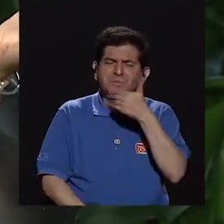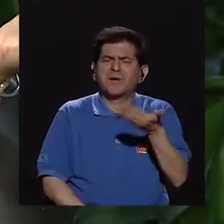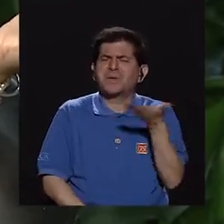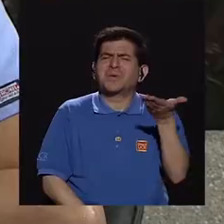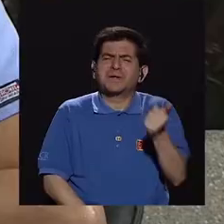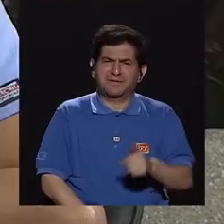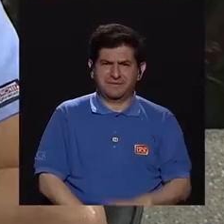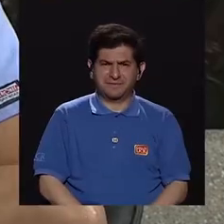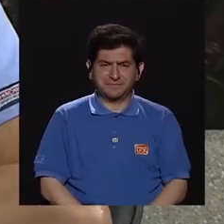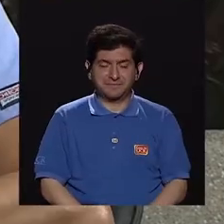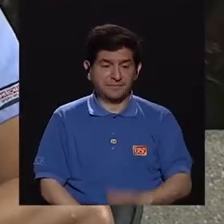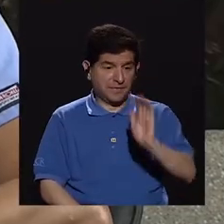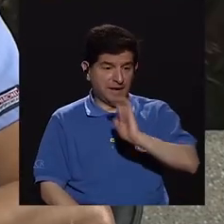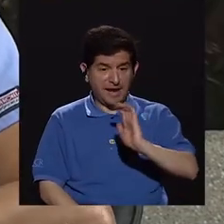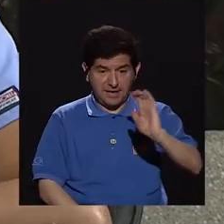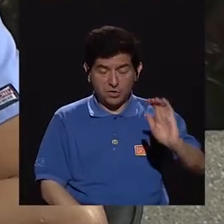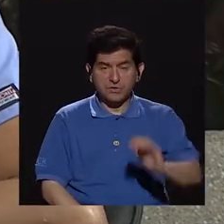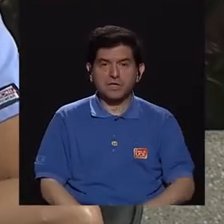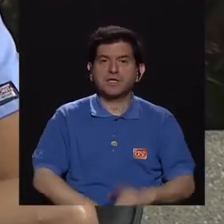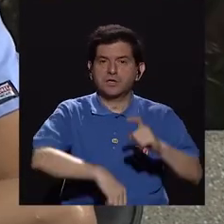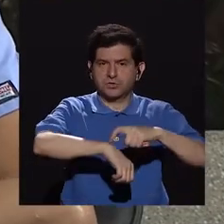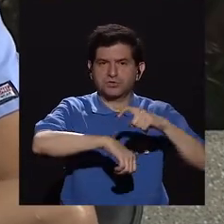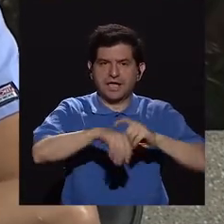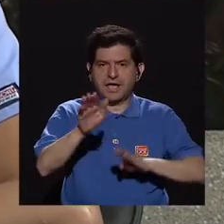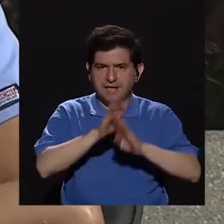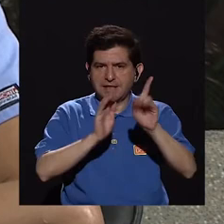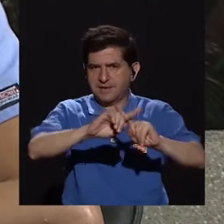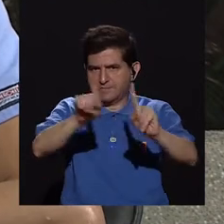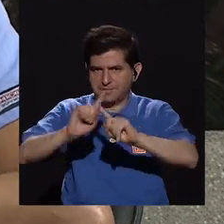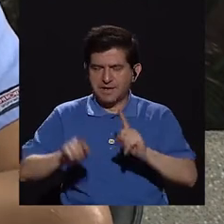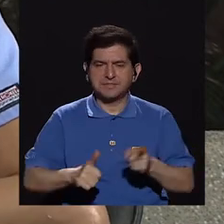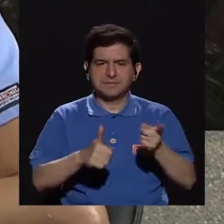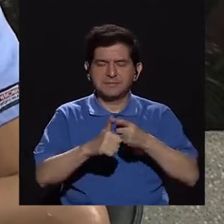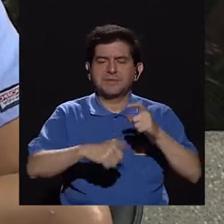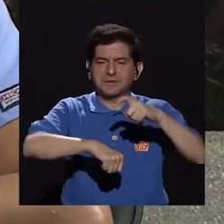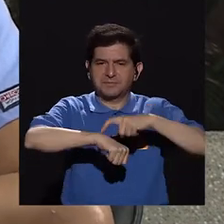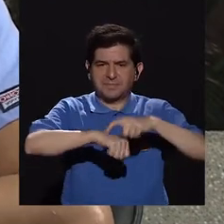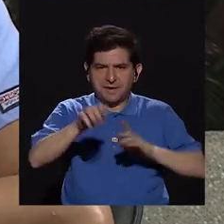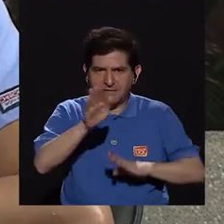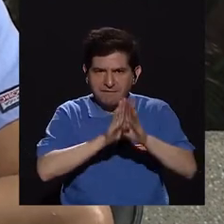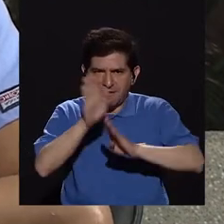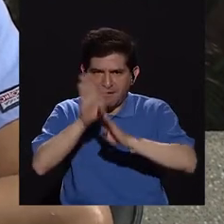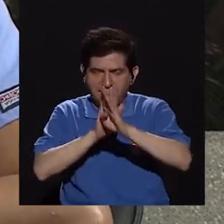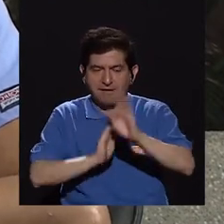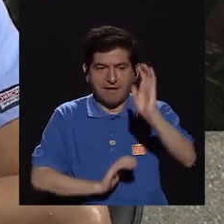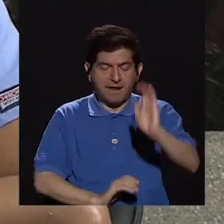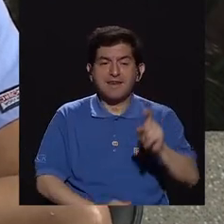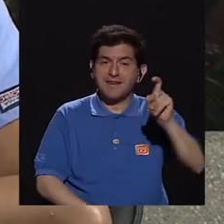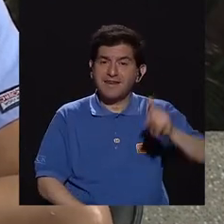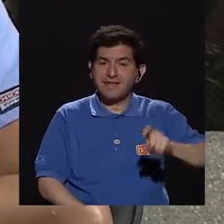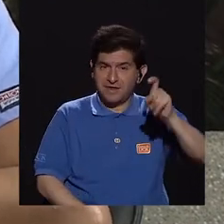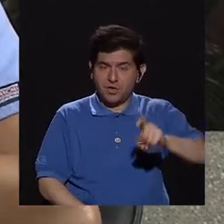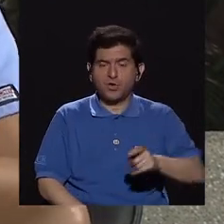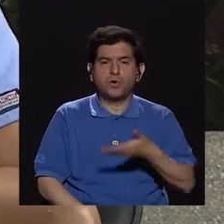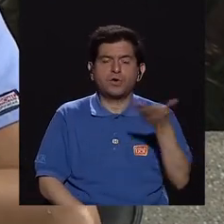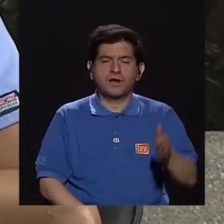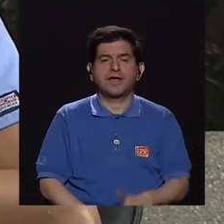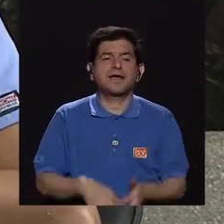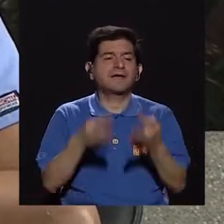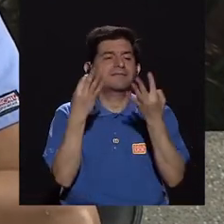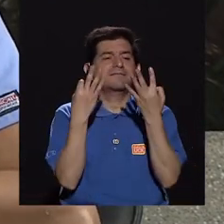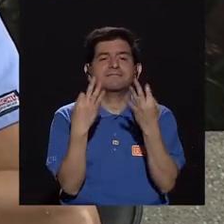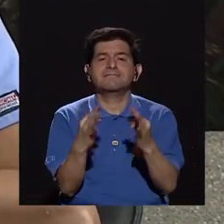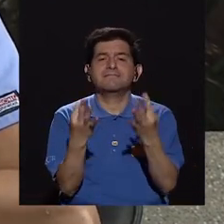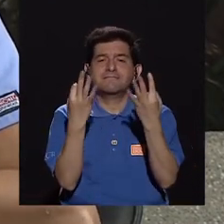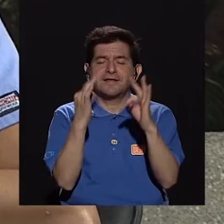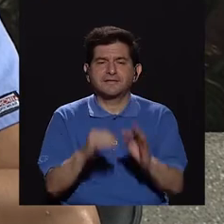mejor? Ok, en los niños vamos a hablar de etapas de desarrollo. En las primeras etapas del desarrollo, el niño lo que necesita es